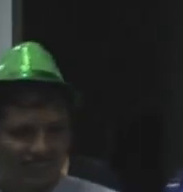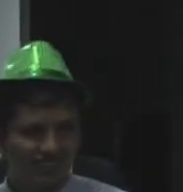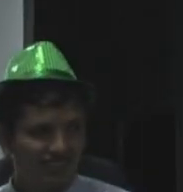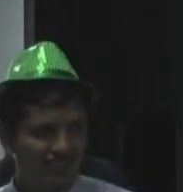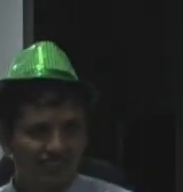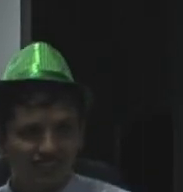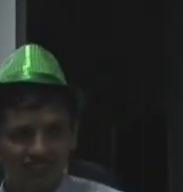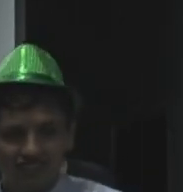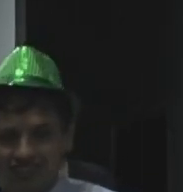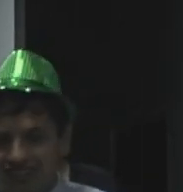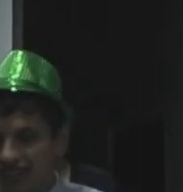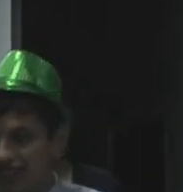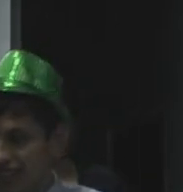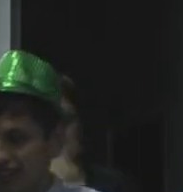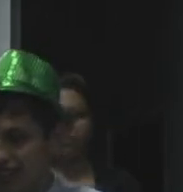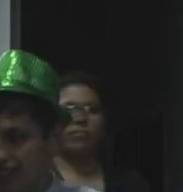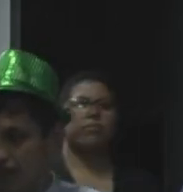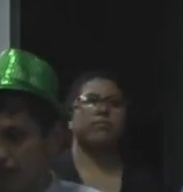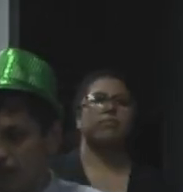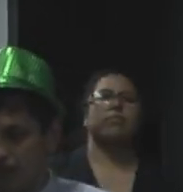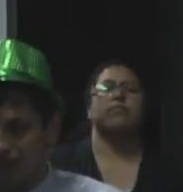bien. Diga,